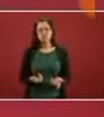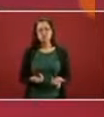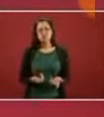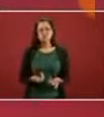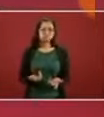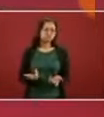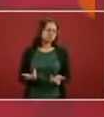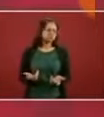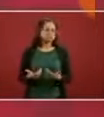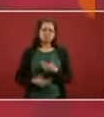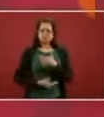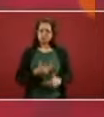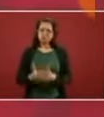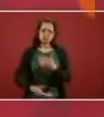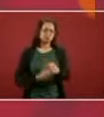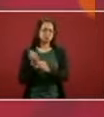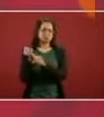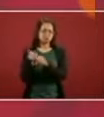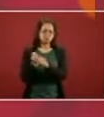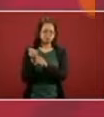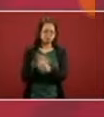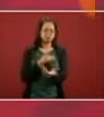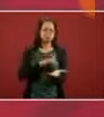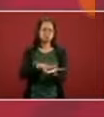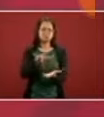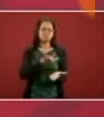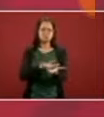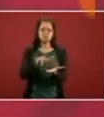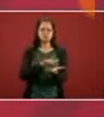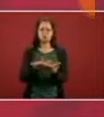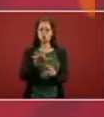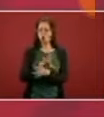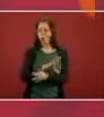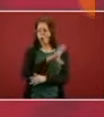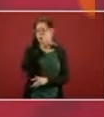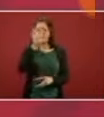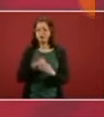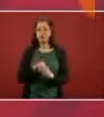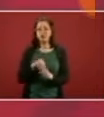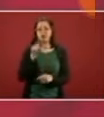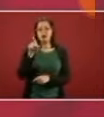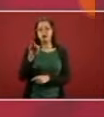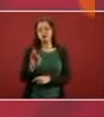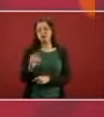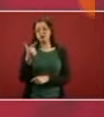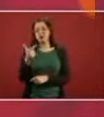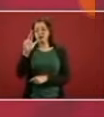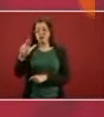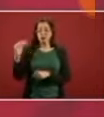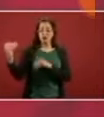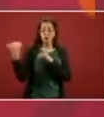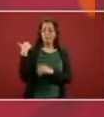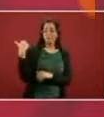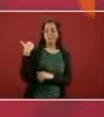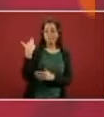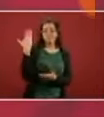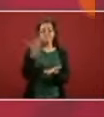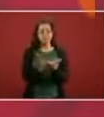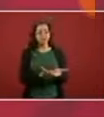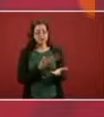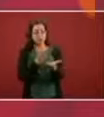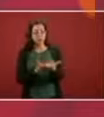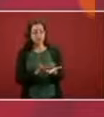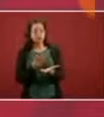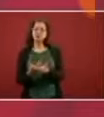ayudar en todo lo que podamos en la investigación todo lo que nos solicite la fiscalía en el entendido